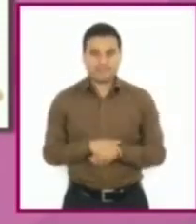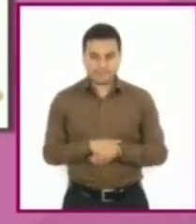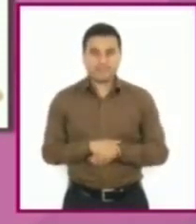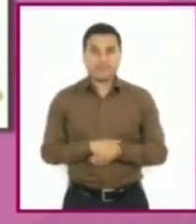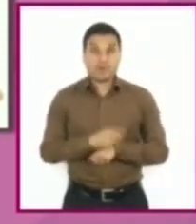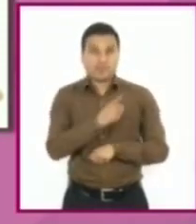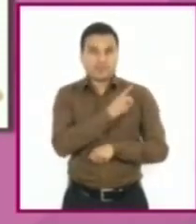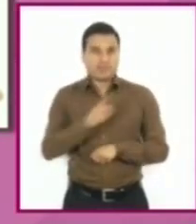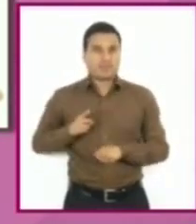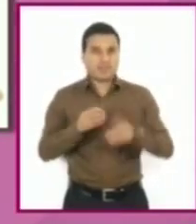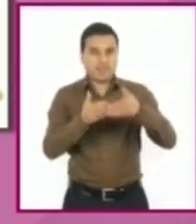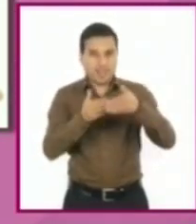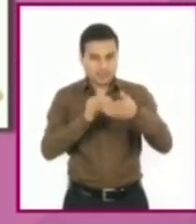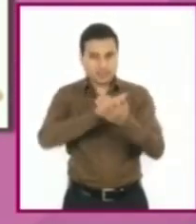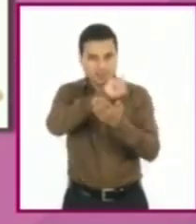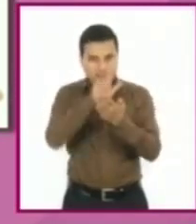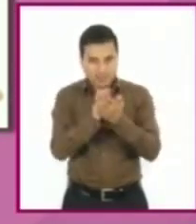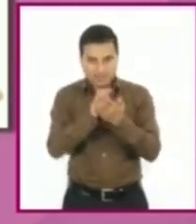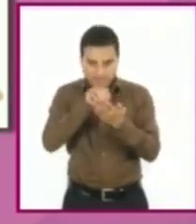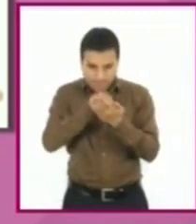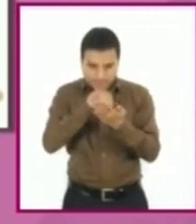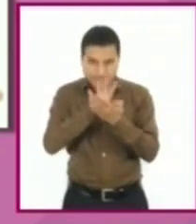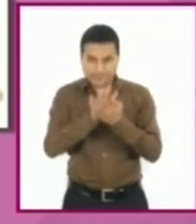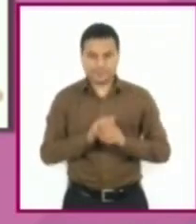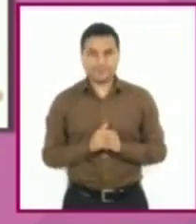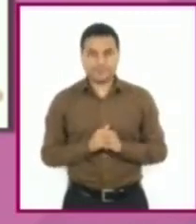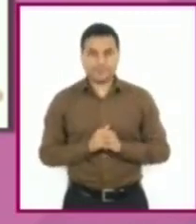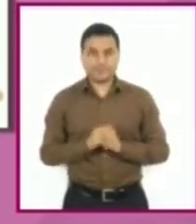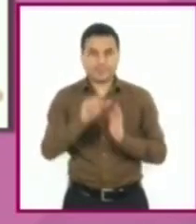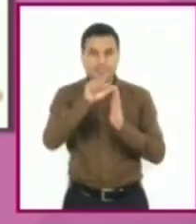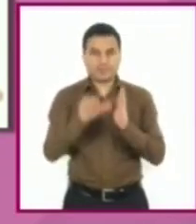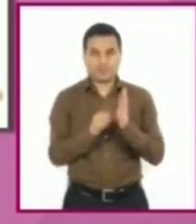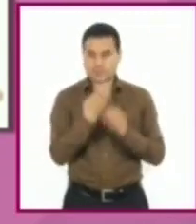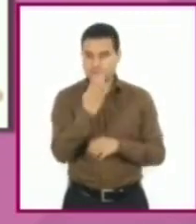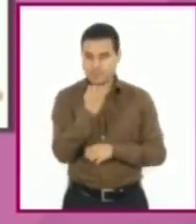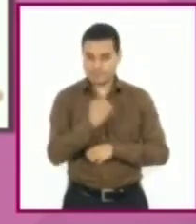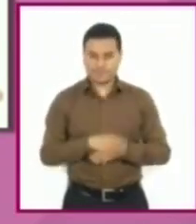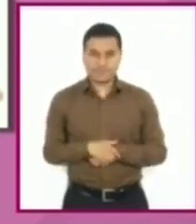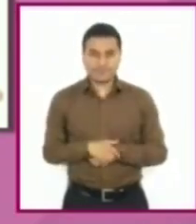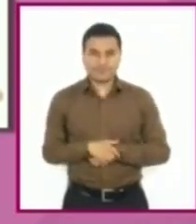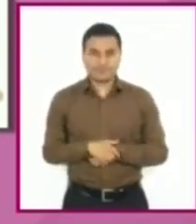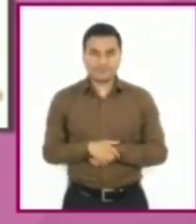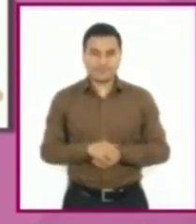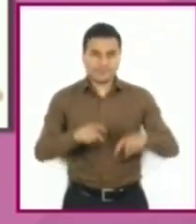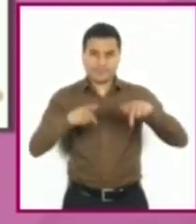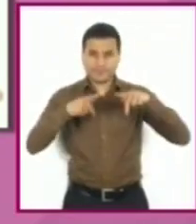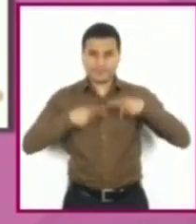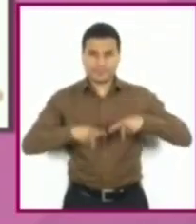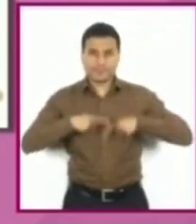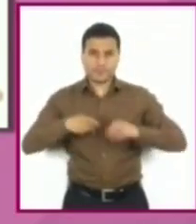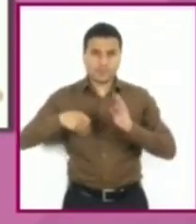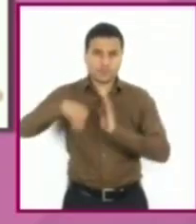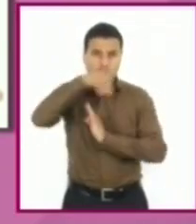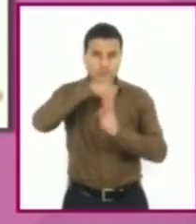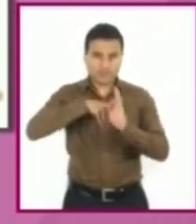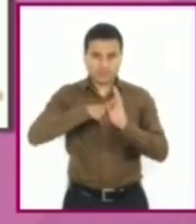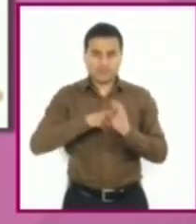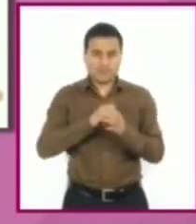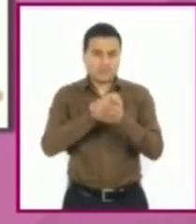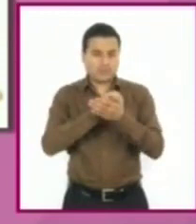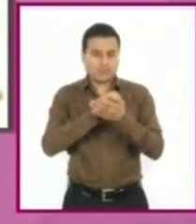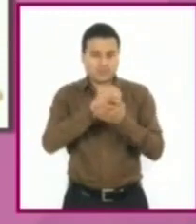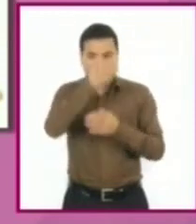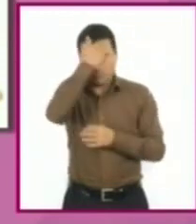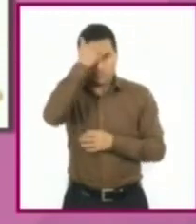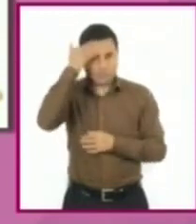anteriormente al delito y legalmente aplicada. Artículo 9. Todo hombre se presume inocente hasta que haya